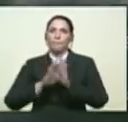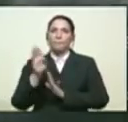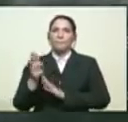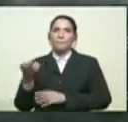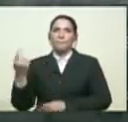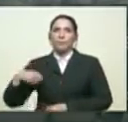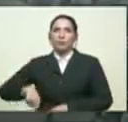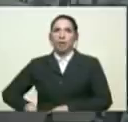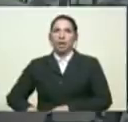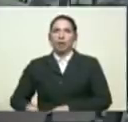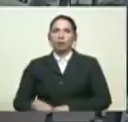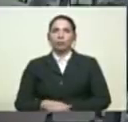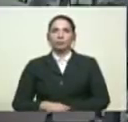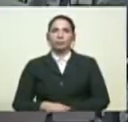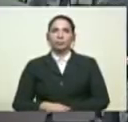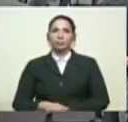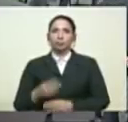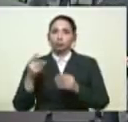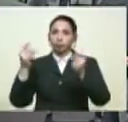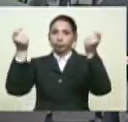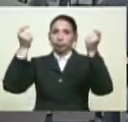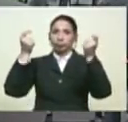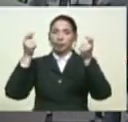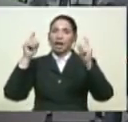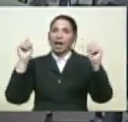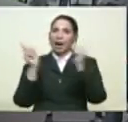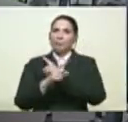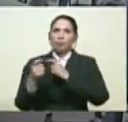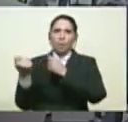Así, de un día para otro, el nuevo método.